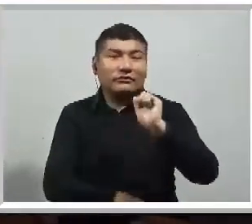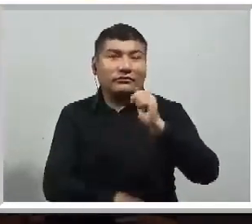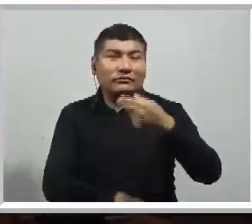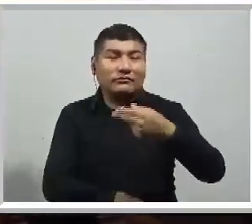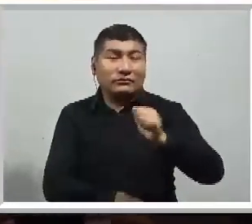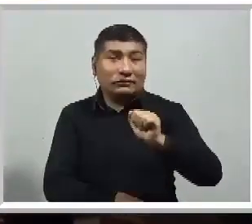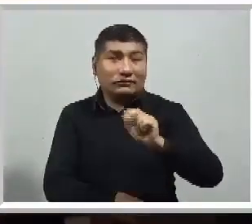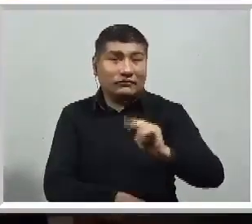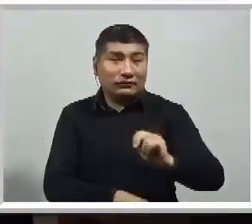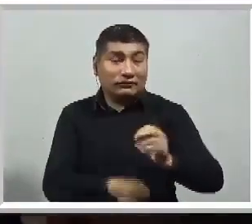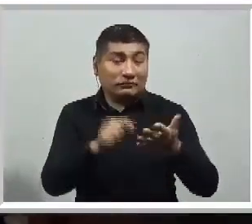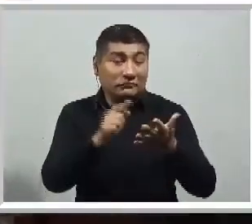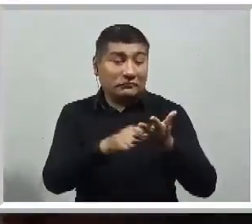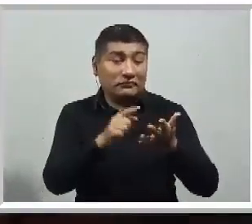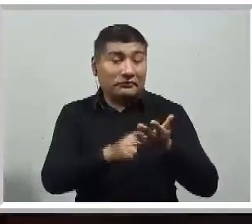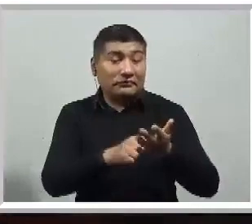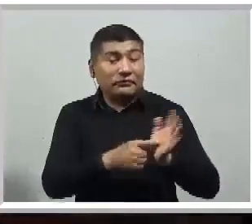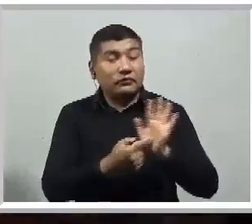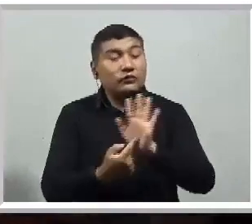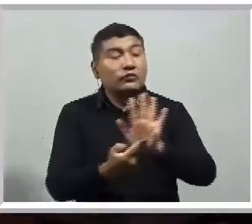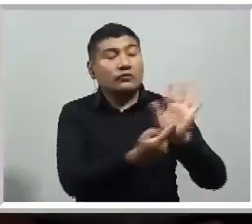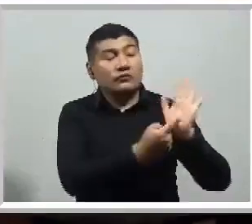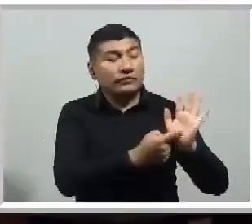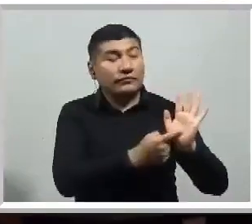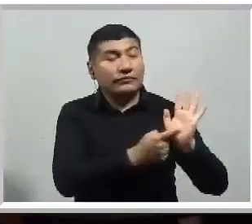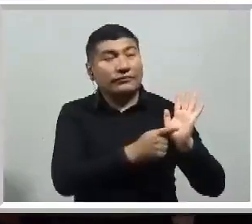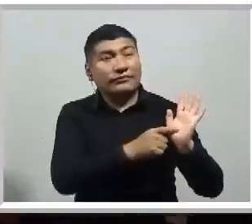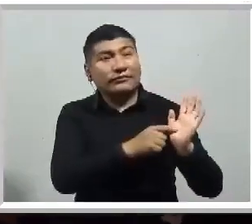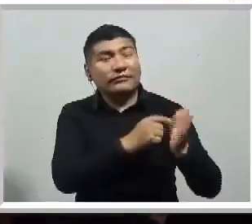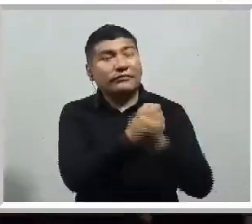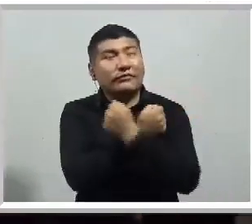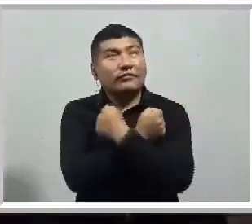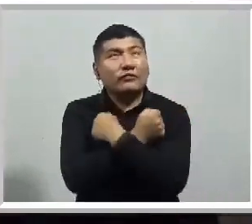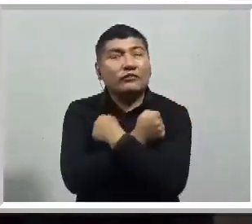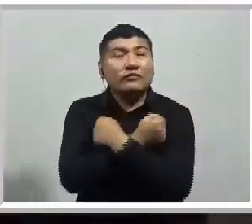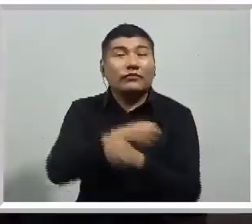del amor de Dios a la humanidad.